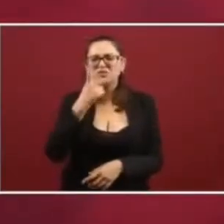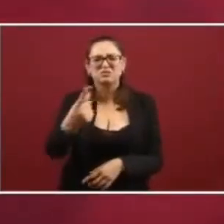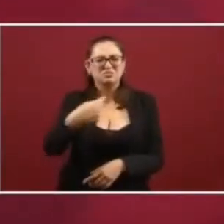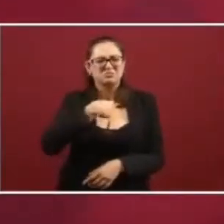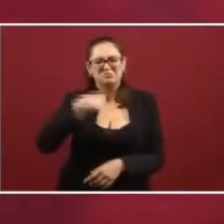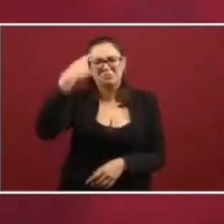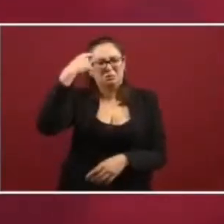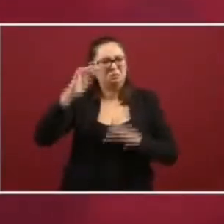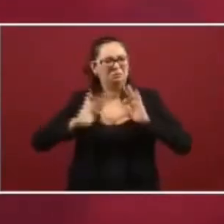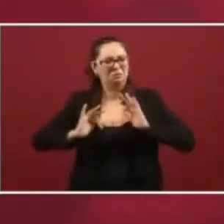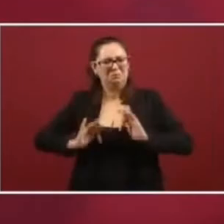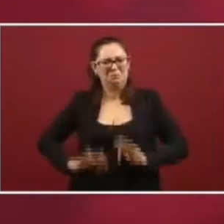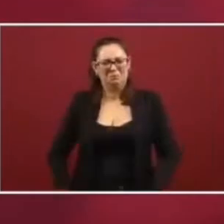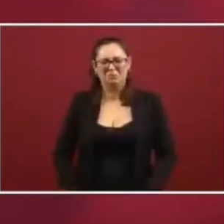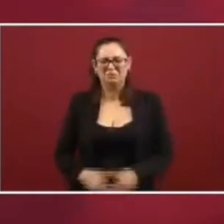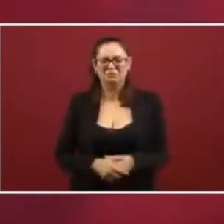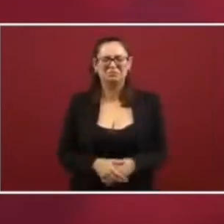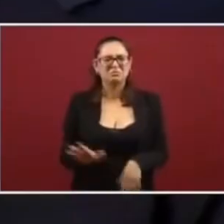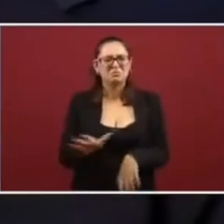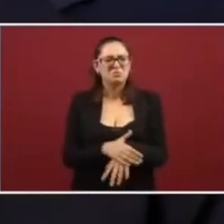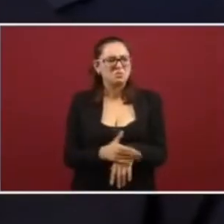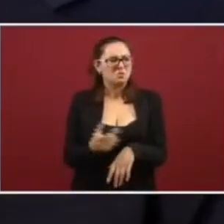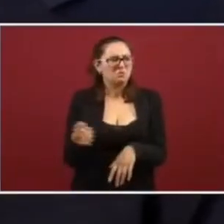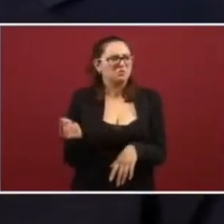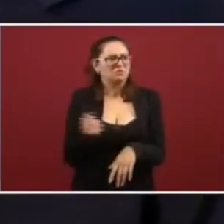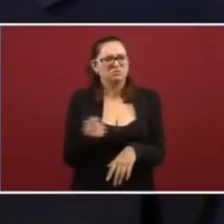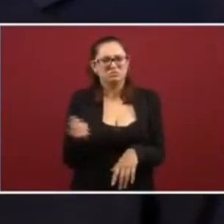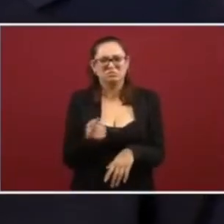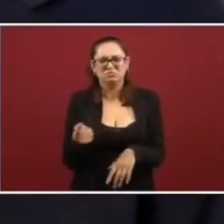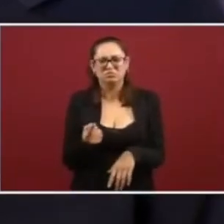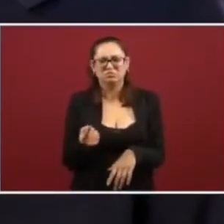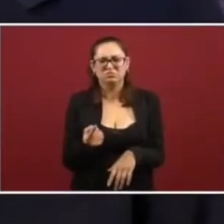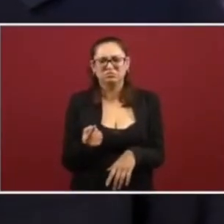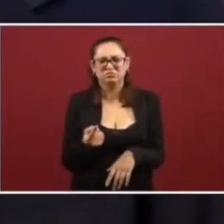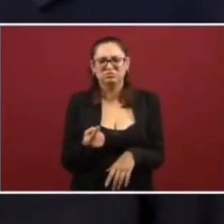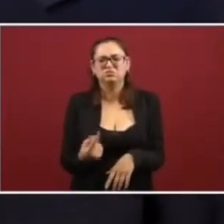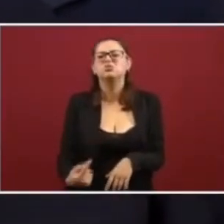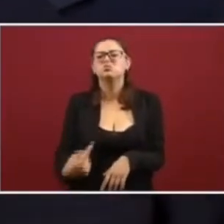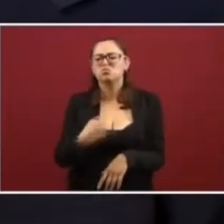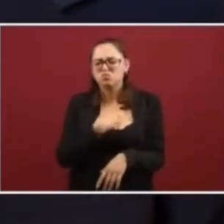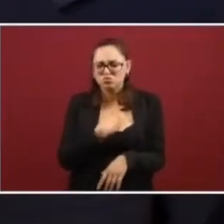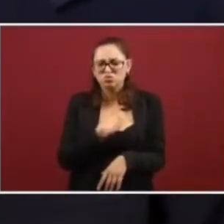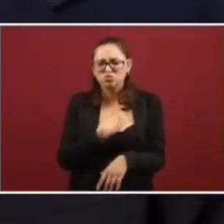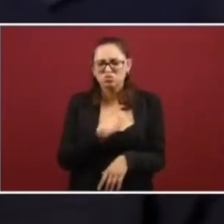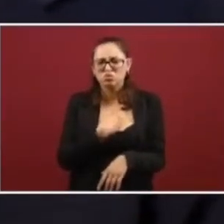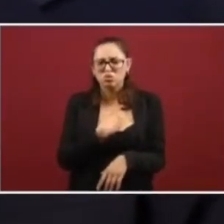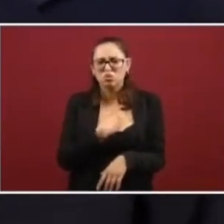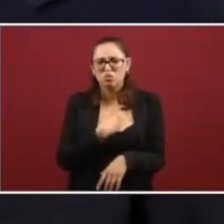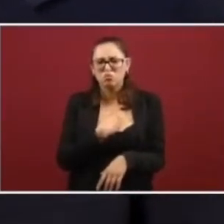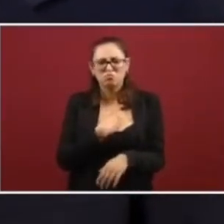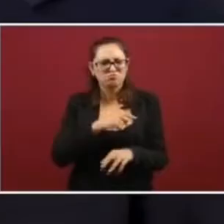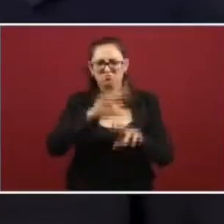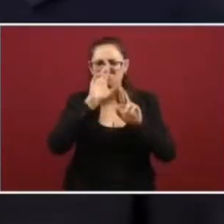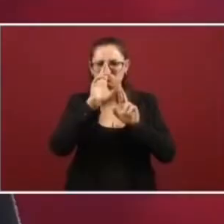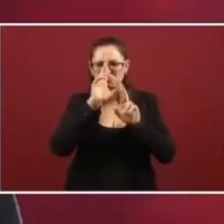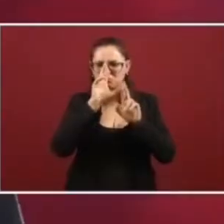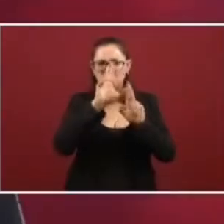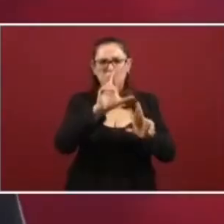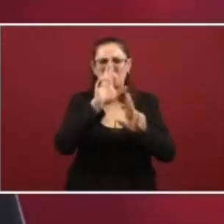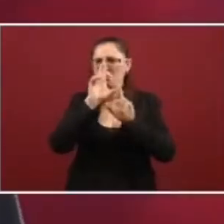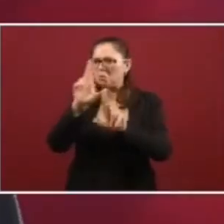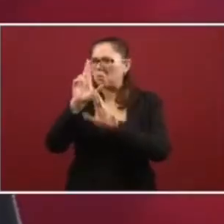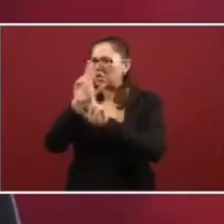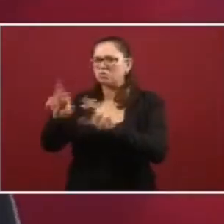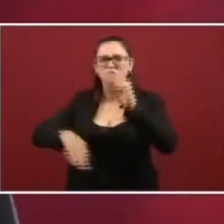conciencia tranquila, porque yo soy partidario del respeto y de la